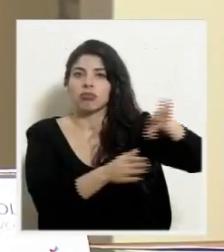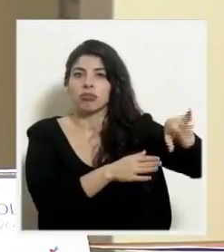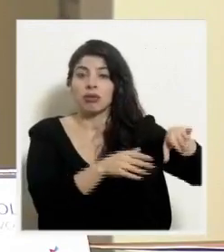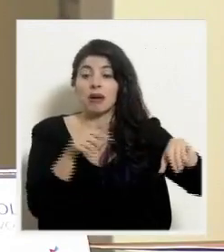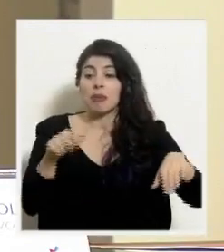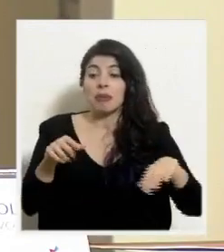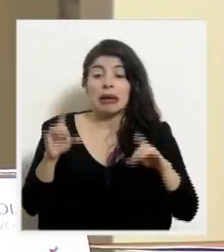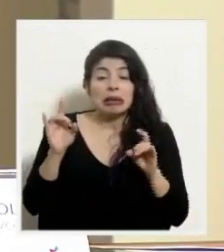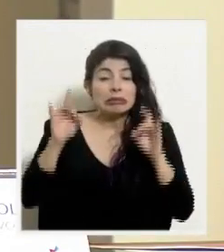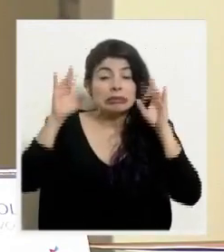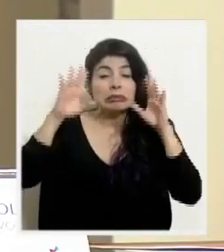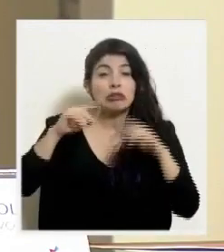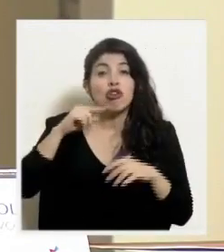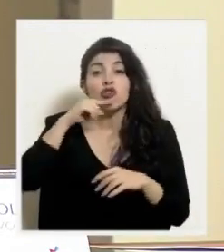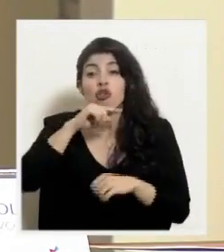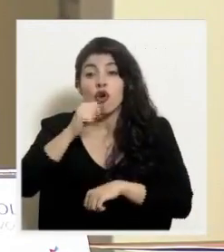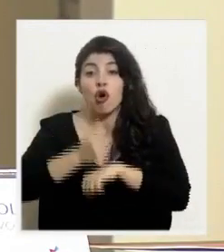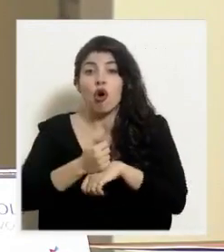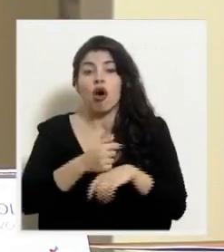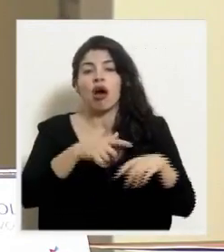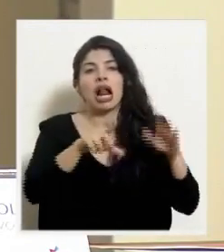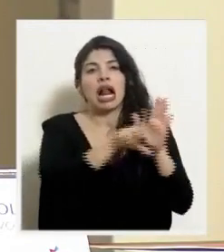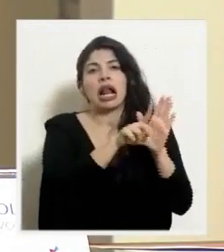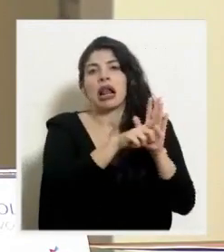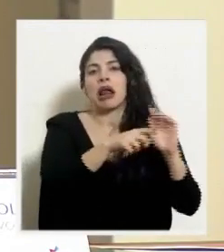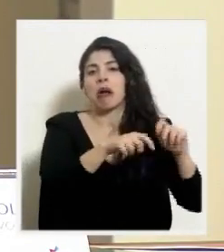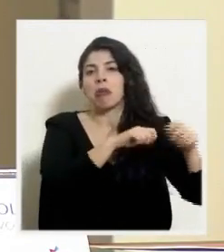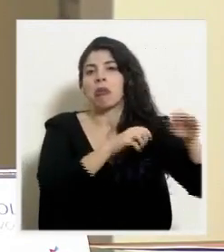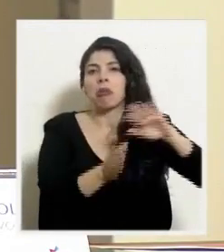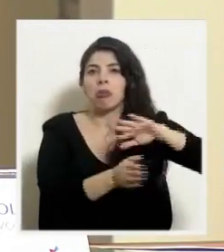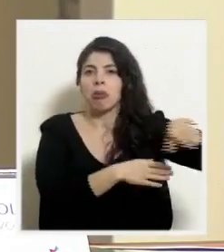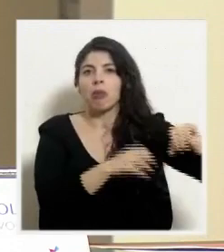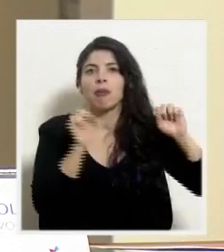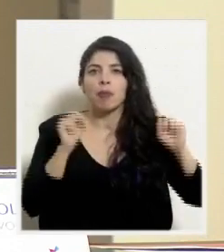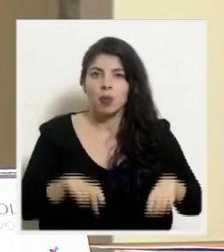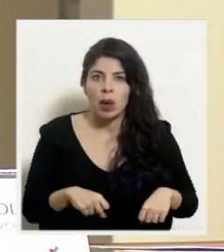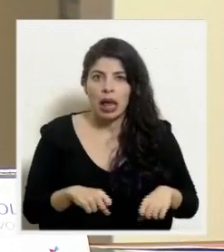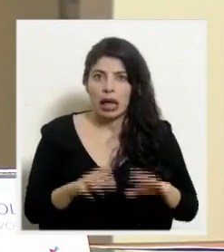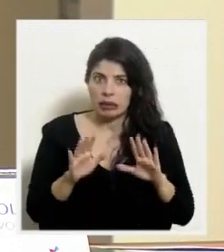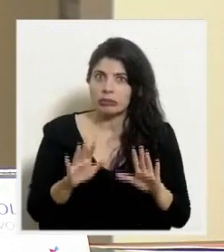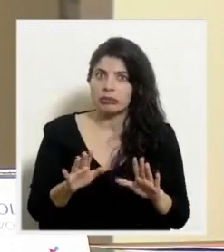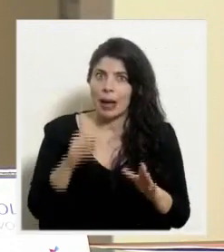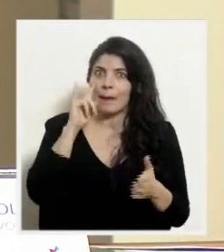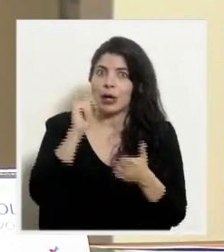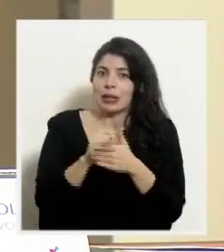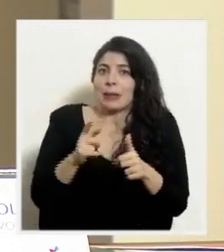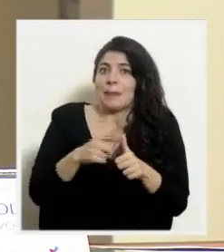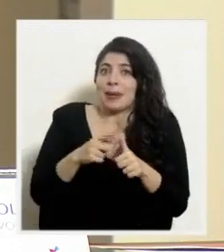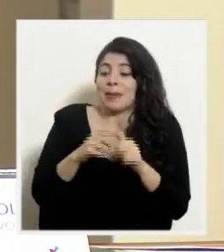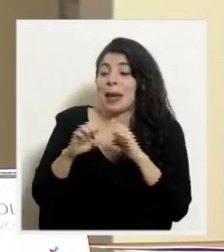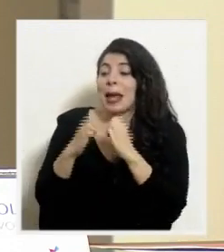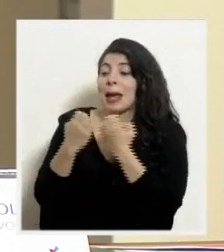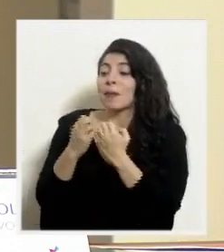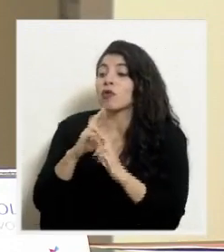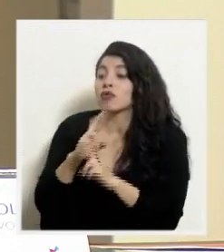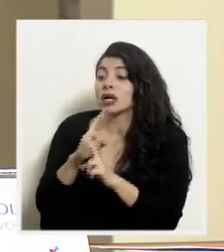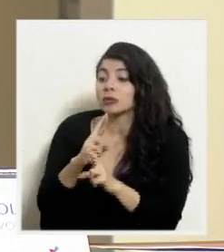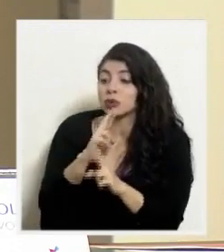calamidad pública. Entonces, por eso estamos tratando de armar esos equipos de respuesta lo más pronto